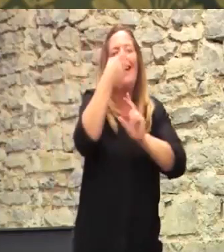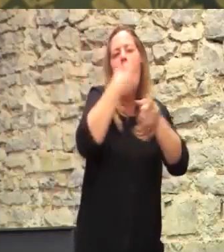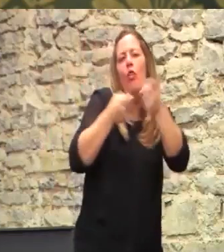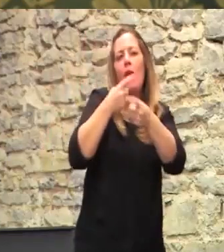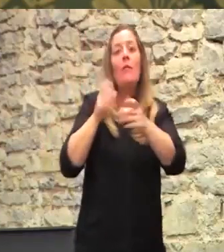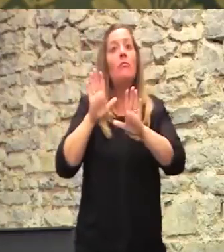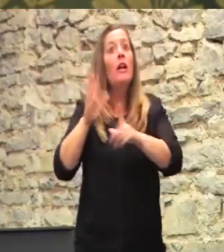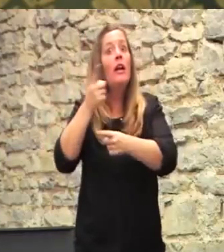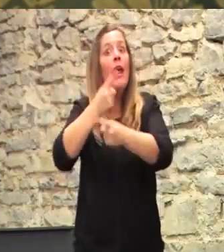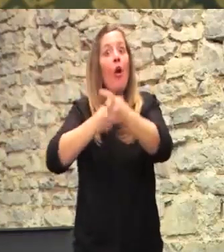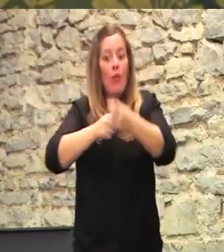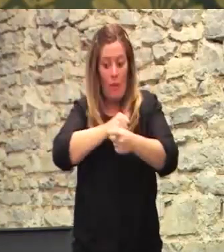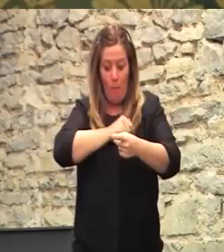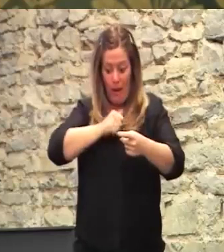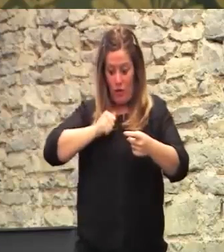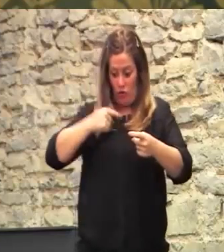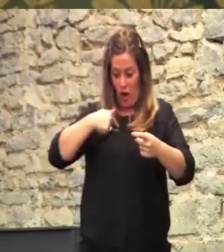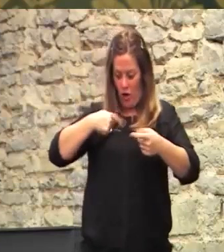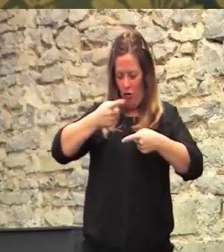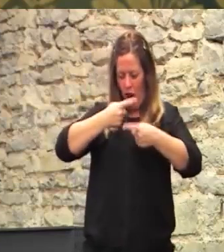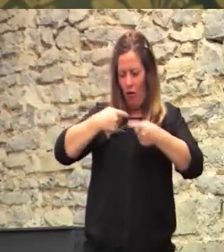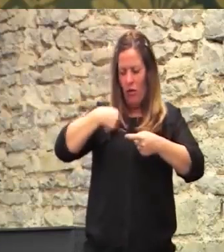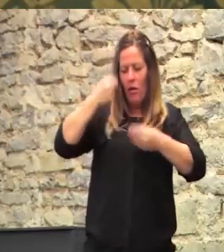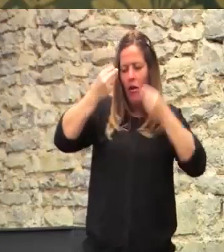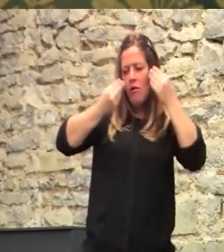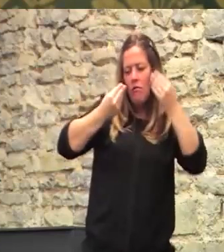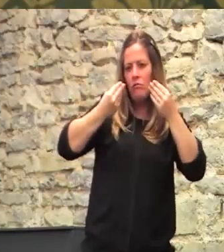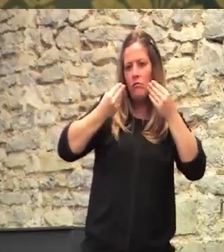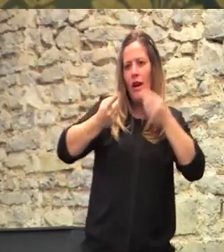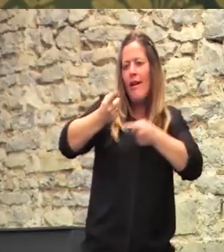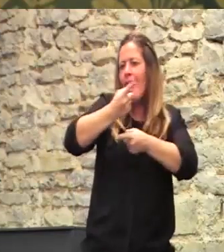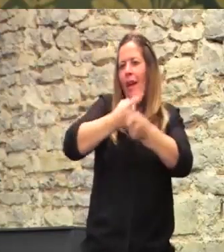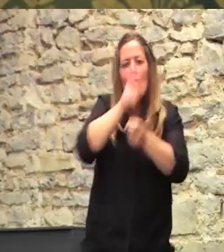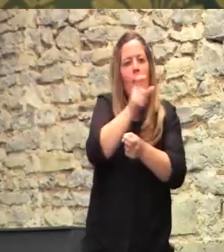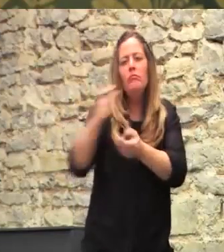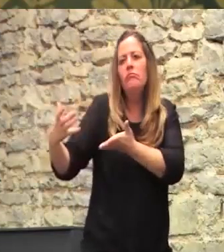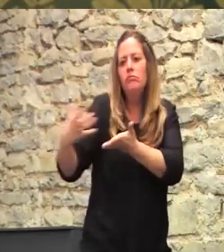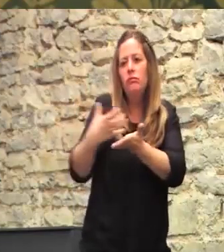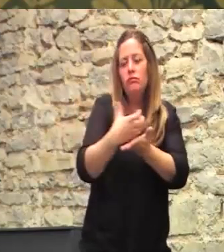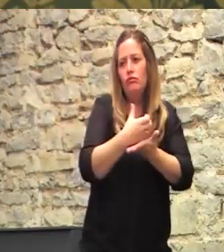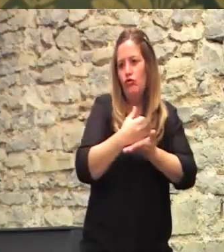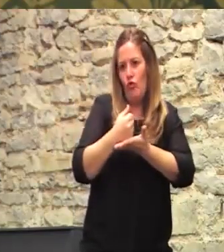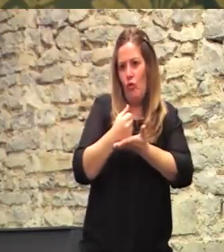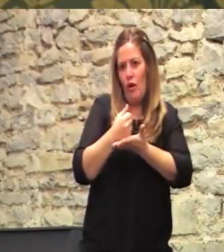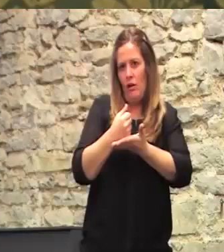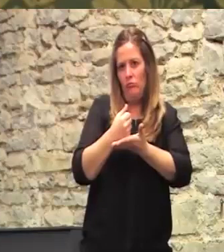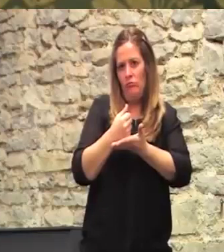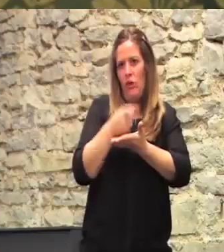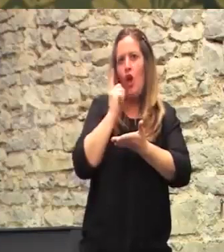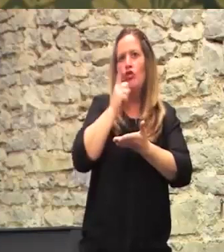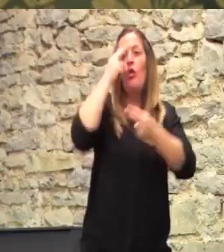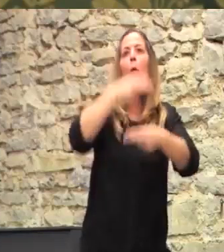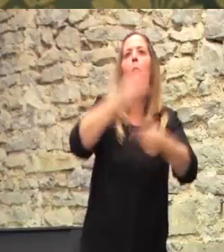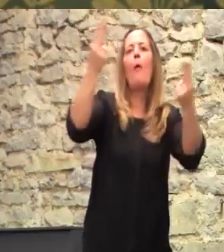con los otros se negociamos con todo el mundo no solamente en el ámbito público sino